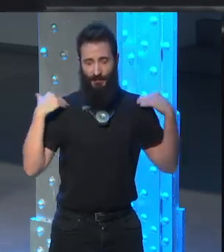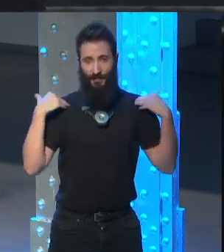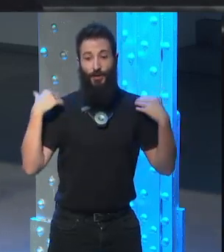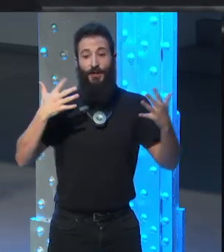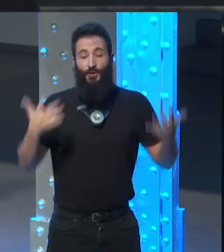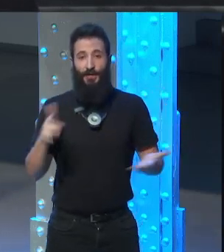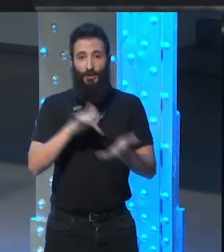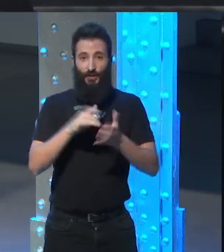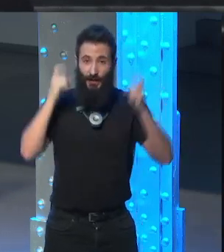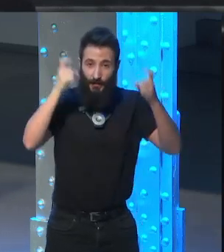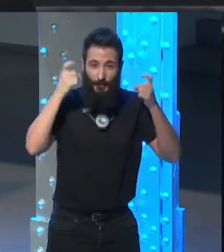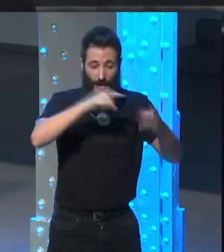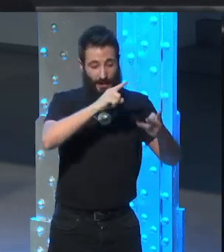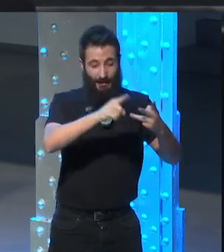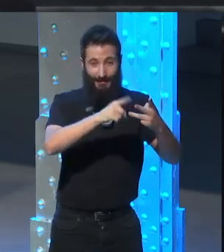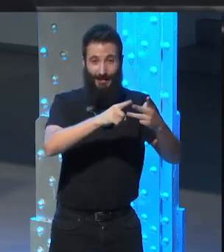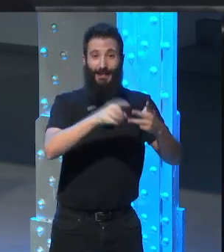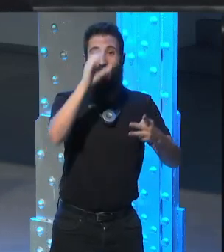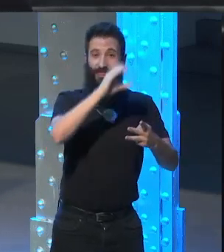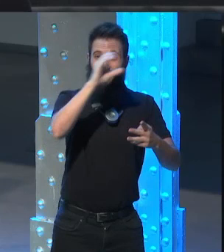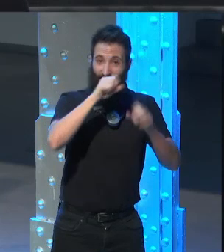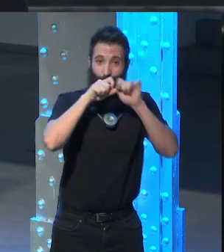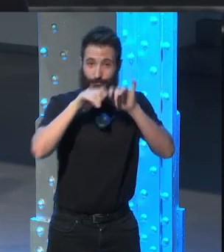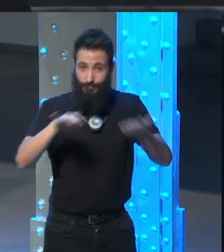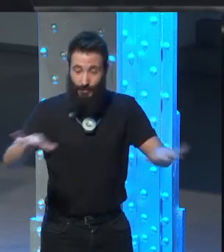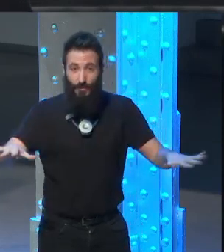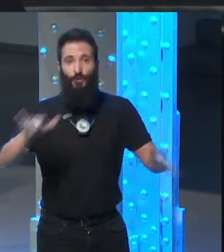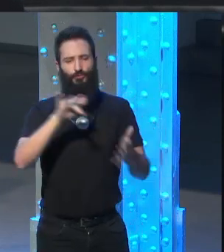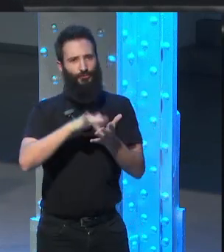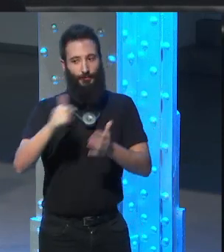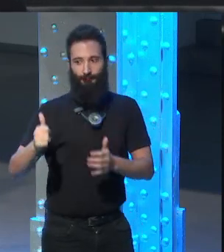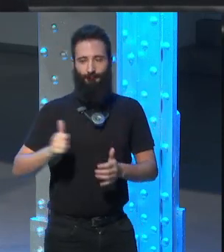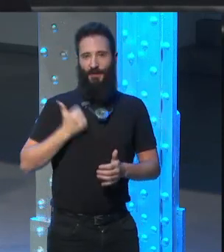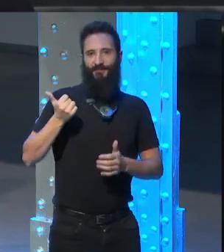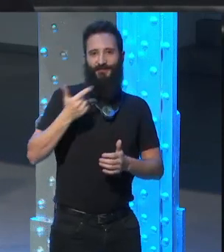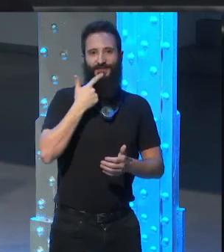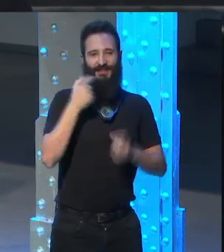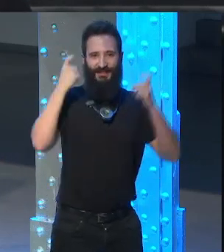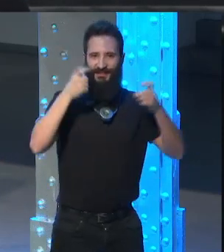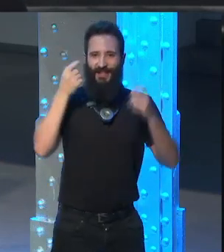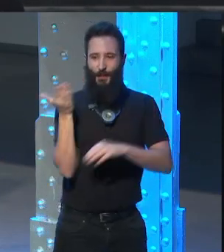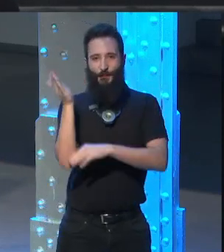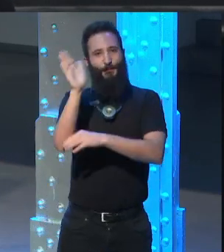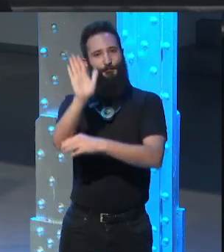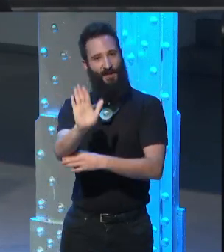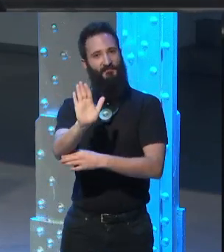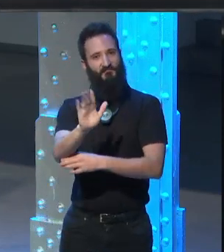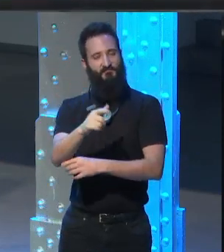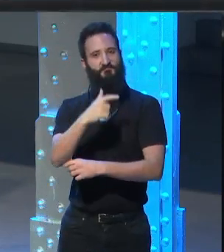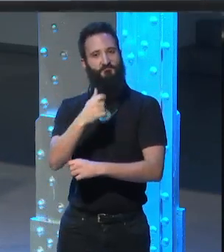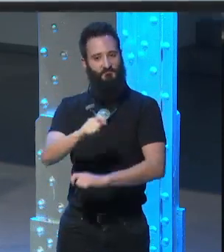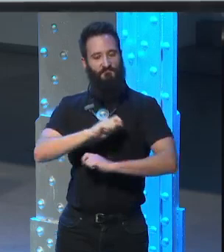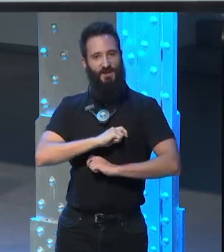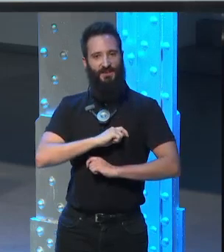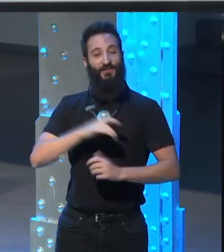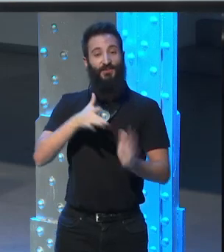que es divulgar la ciencia, se nos presentó la oportunidad de organizar esta iniciativa y